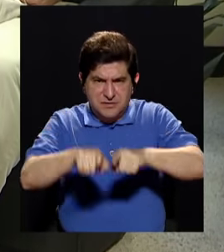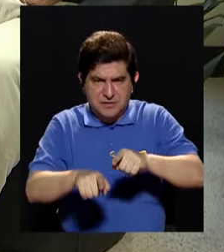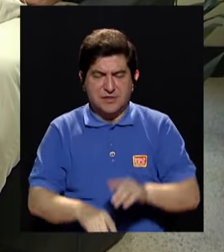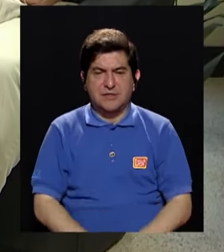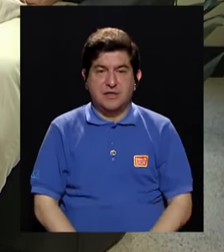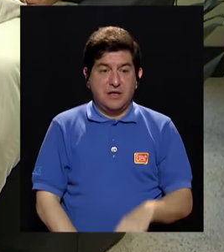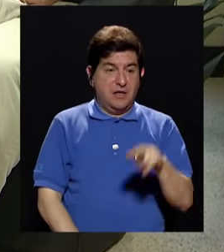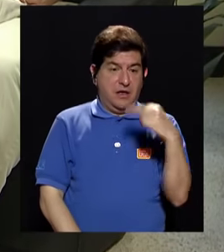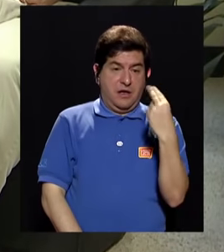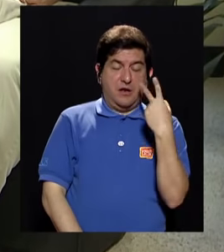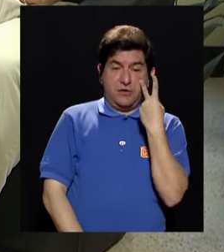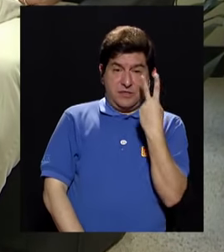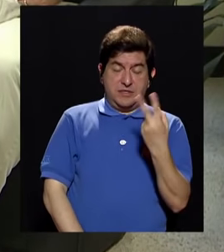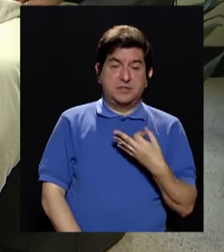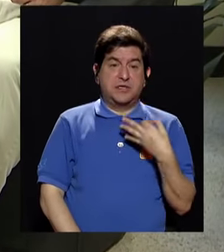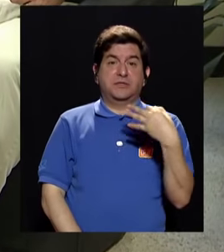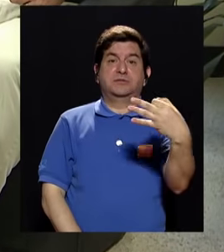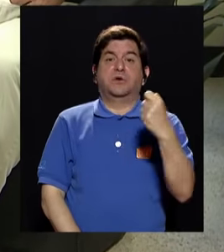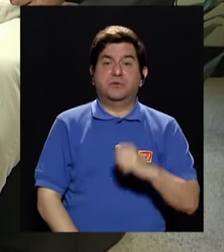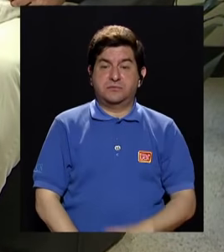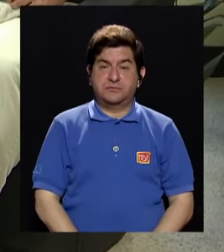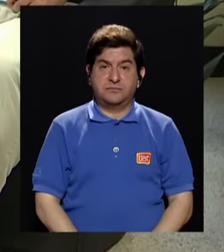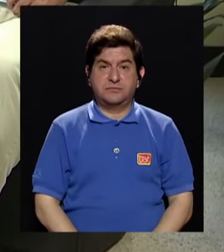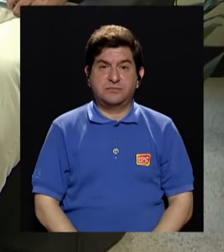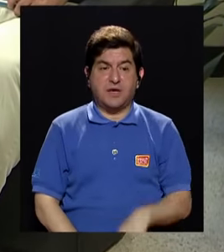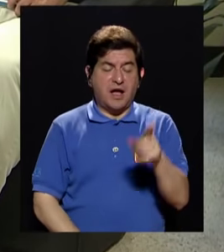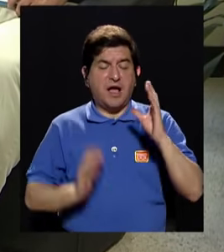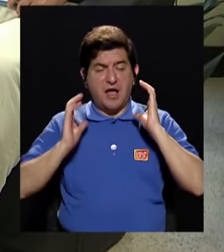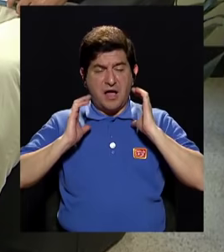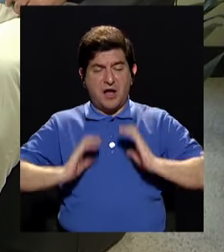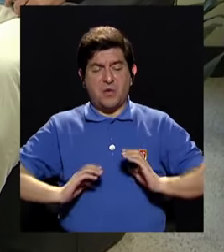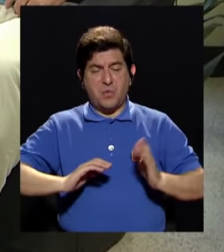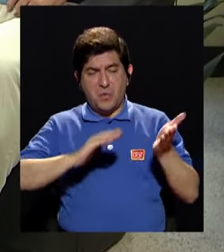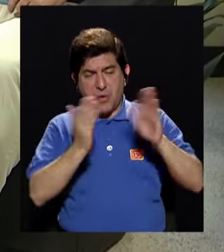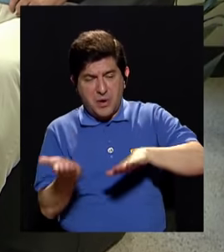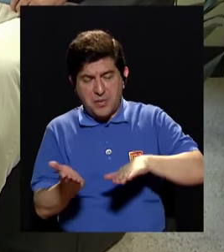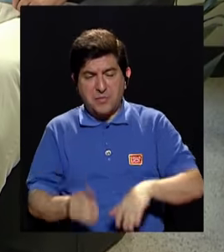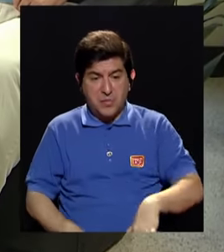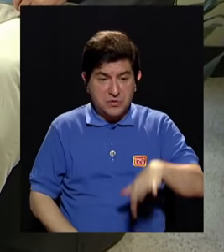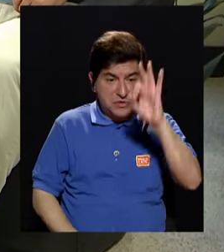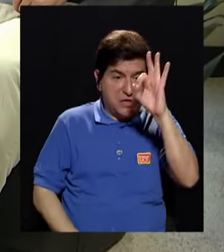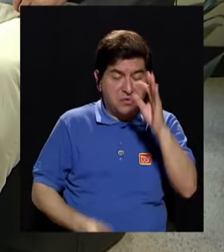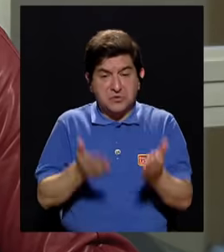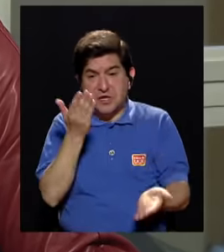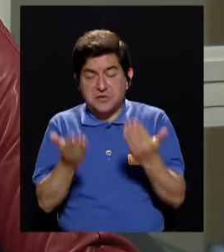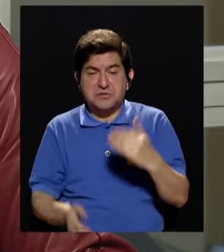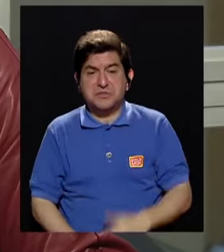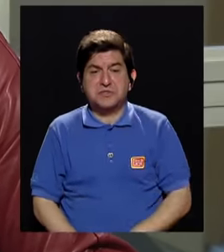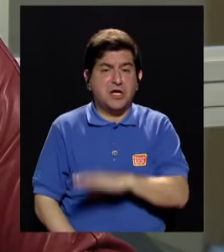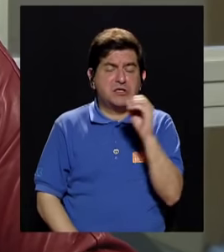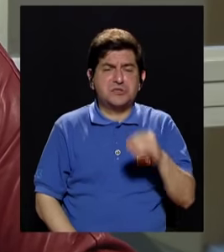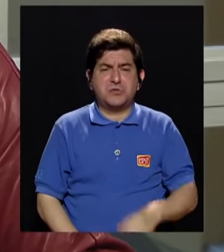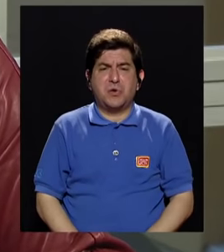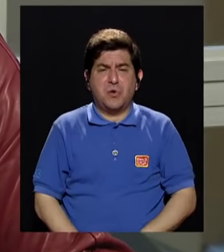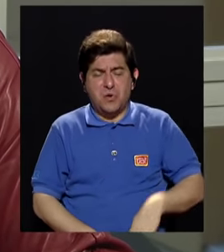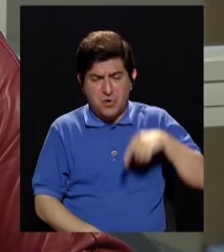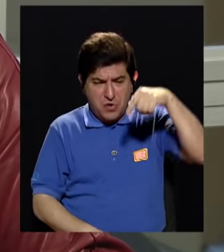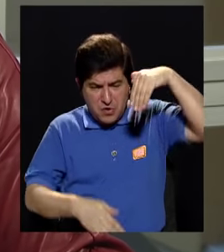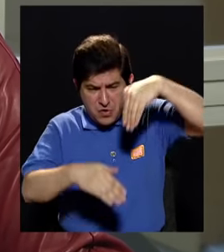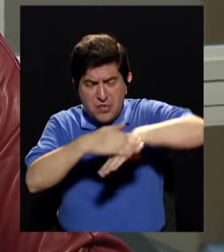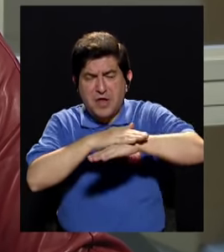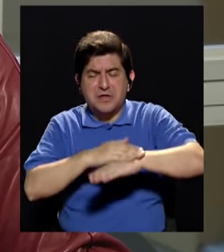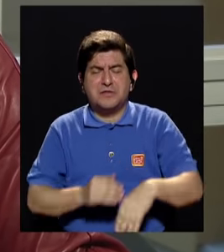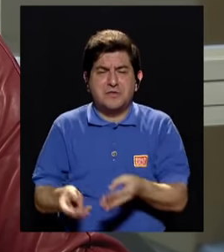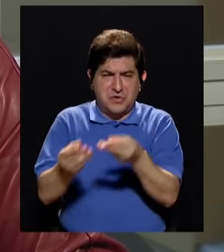verdad las noticia lo que vemos diariamente por ejemplo son cadáveres que aparecen cuerpos encontrados enterrados en diversas zonas en